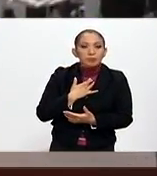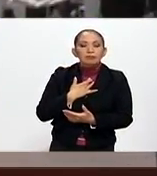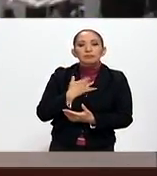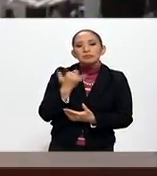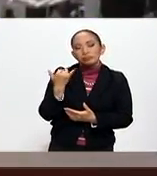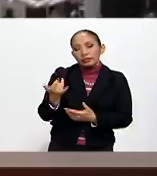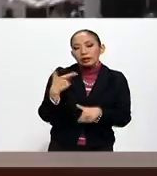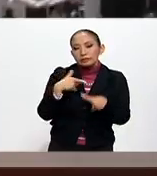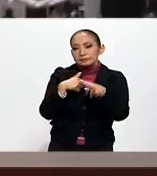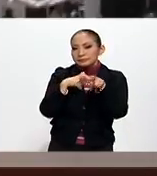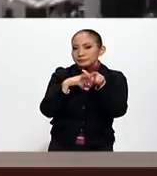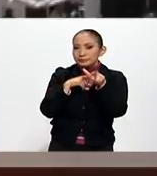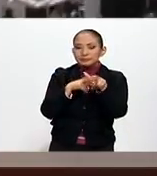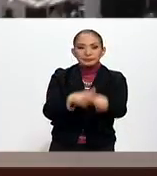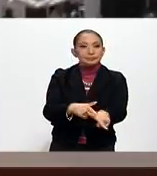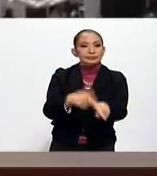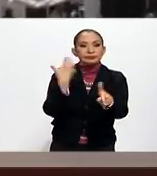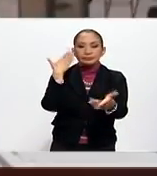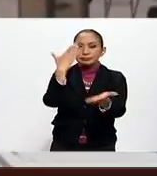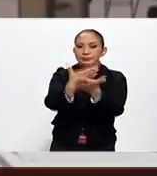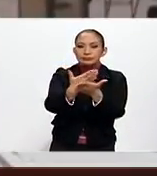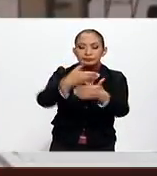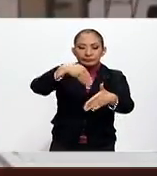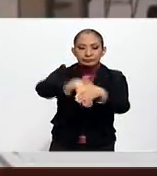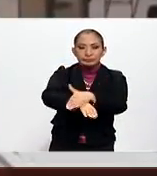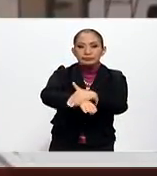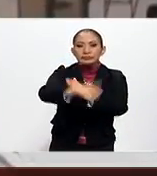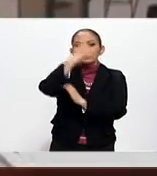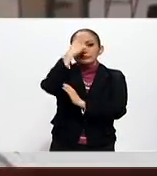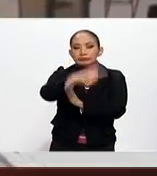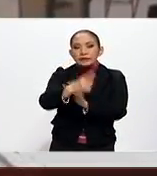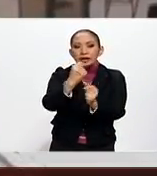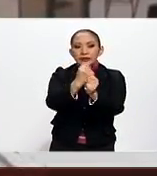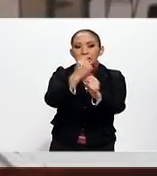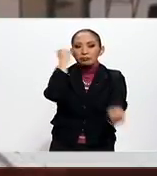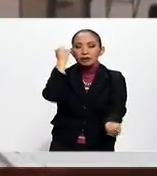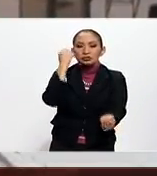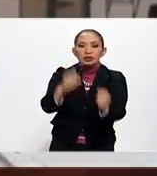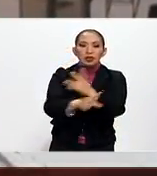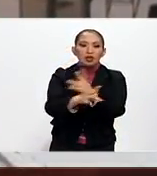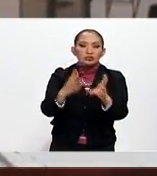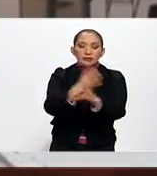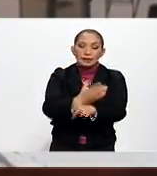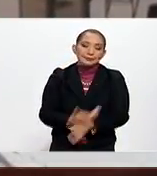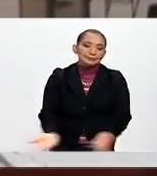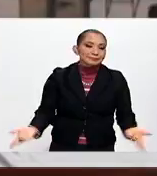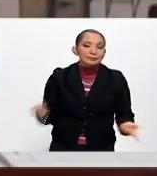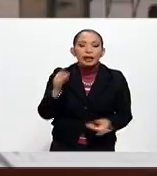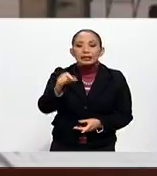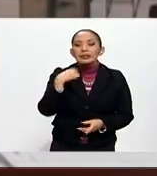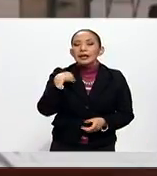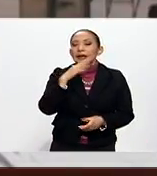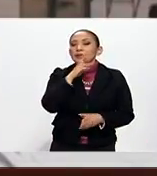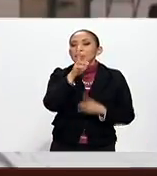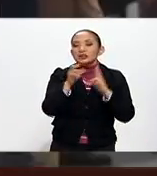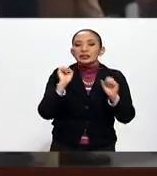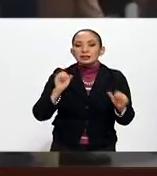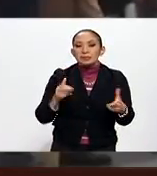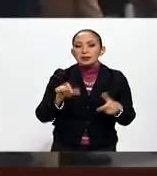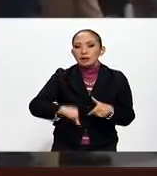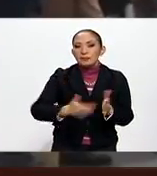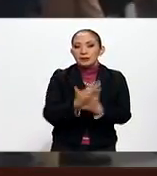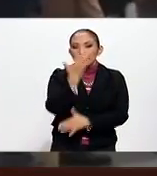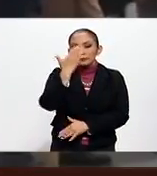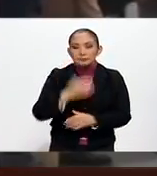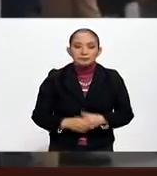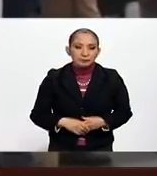y mantienen bloqueado el acceso para el transporte de carga. Es el reporte desde Chiapas esta mañana.